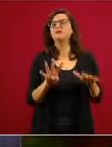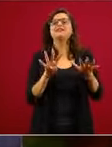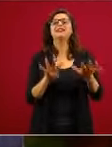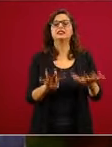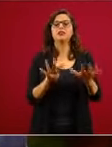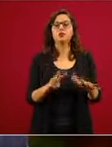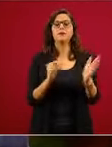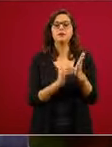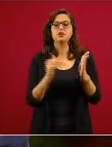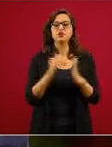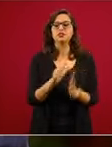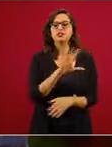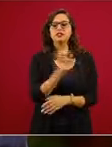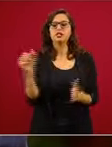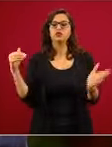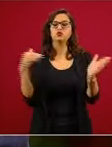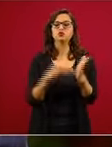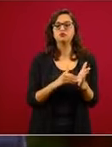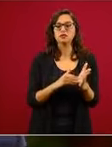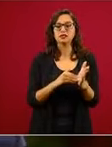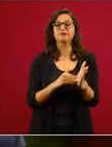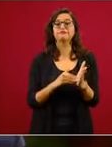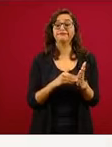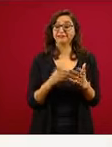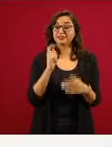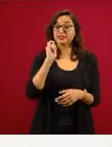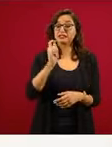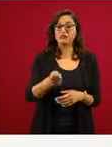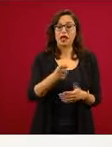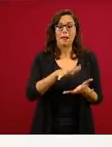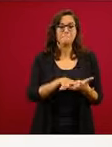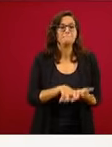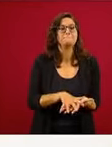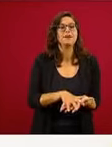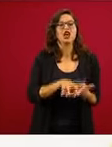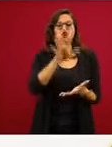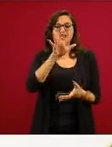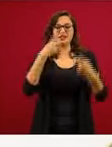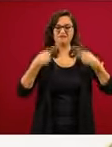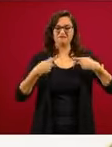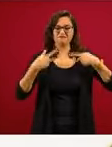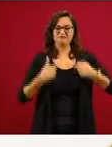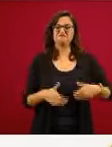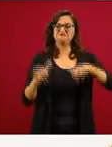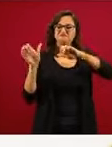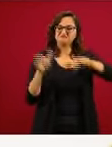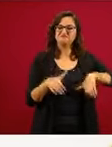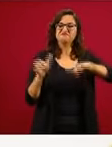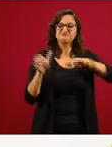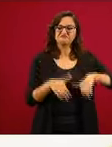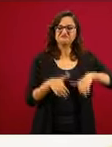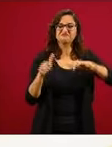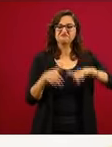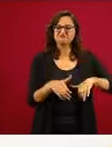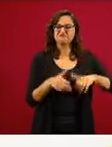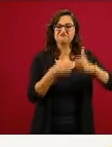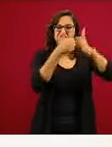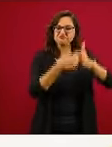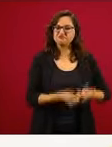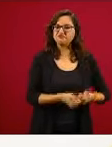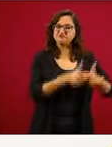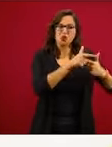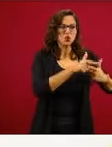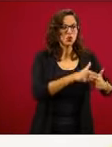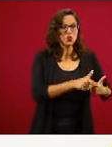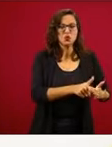19,500,000 empleos. La mayoría de las empresas mantuvo a sus trabajadores.